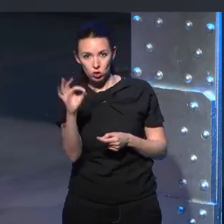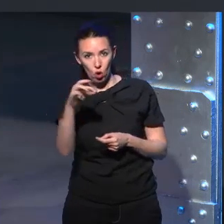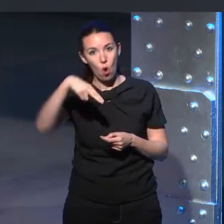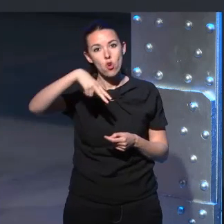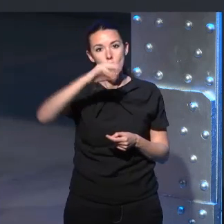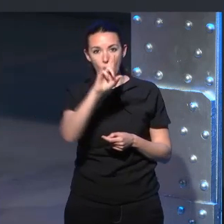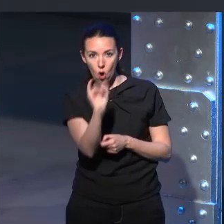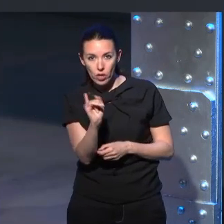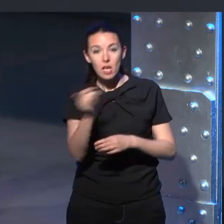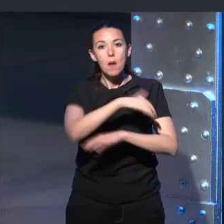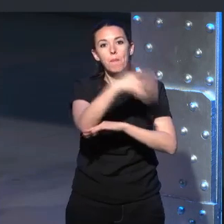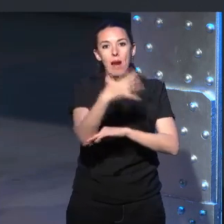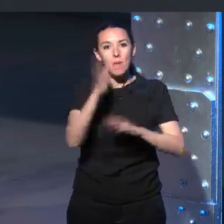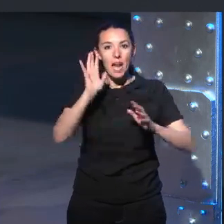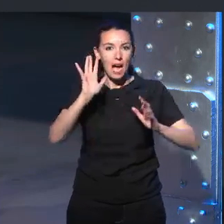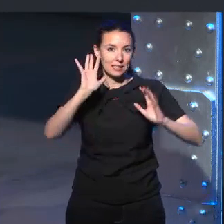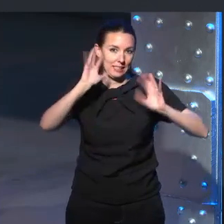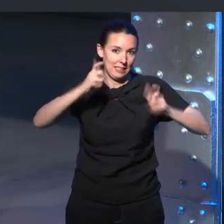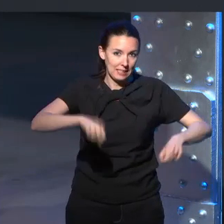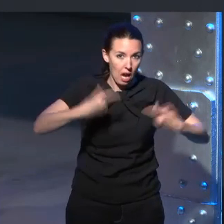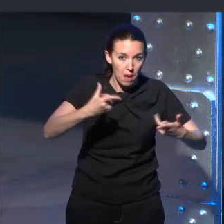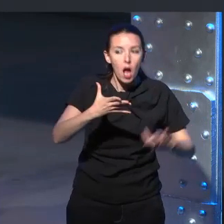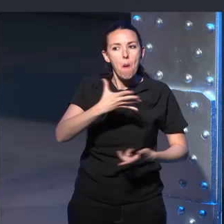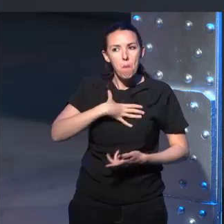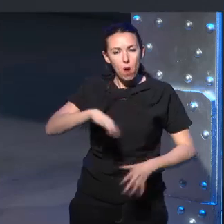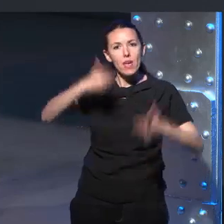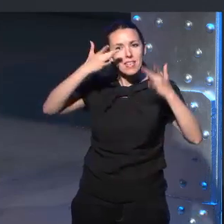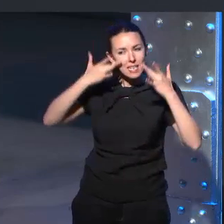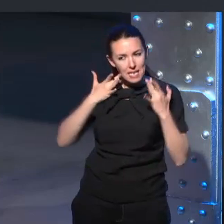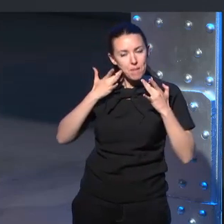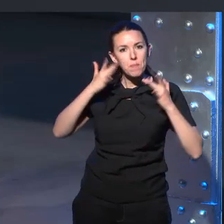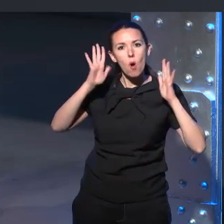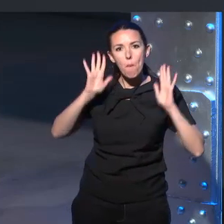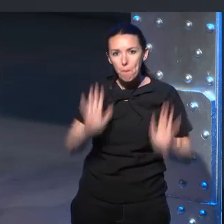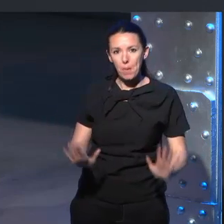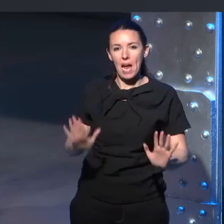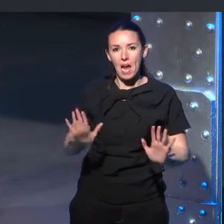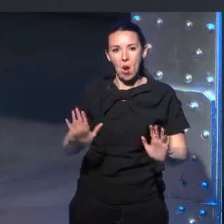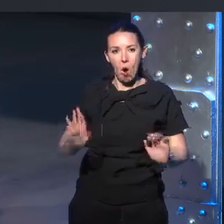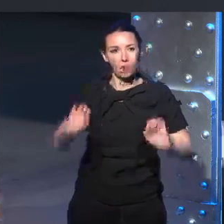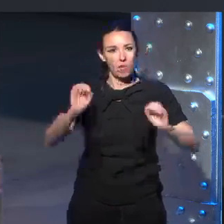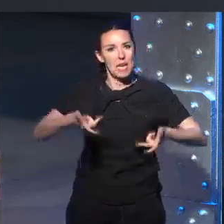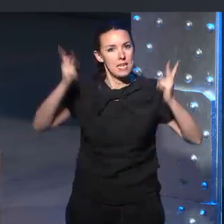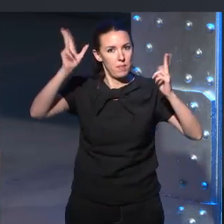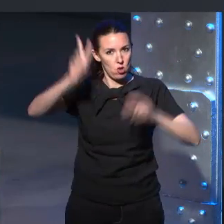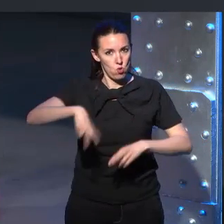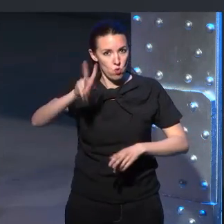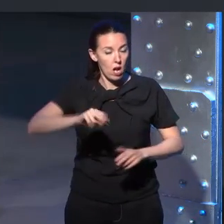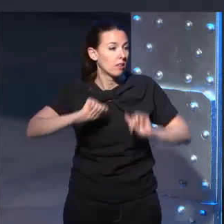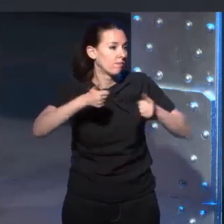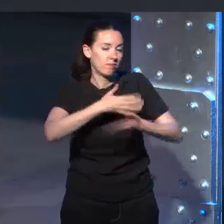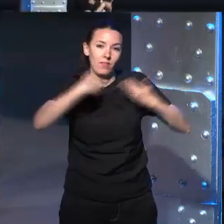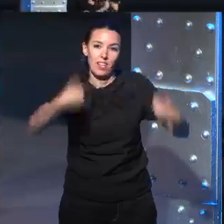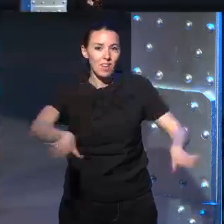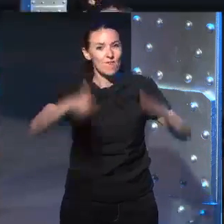Las palmeras salvajes. Podrás quedar impune, pero nunca saldrás indemne. Comenzad por donde queráis.